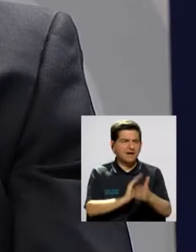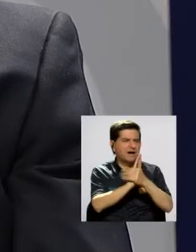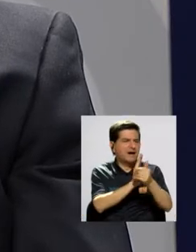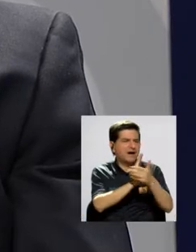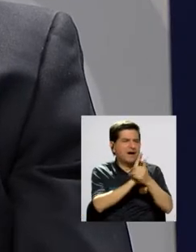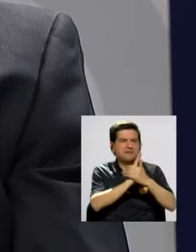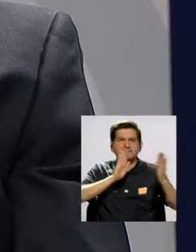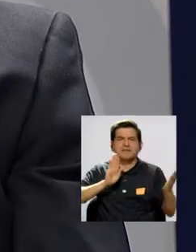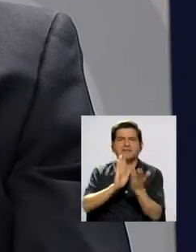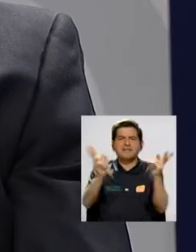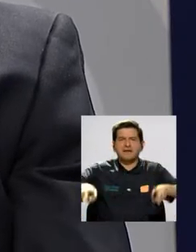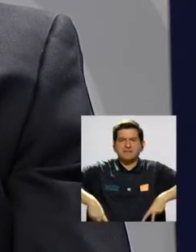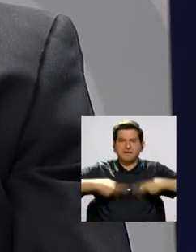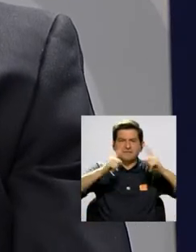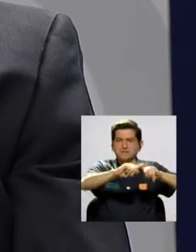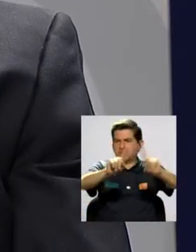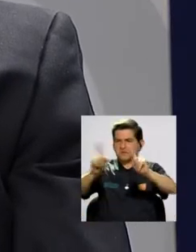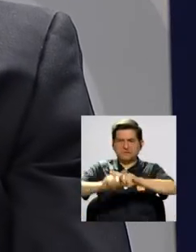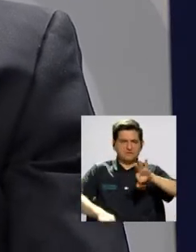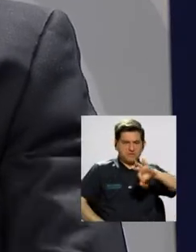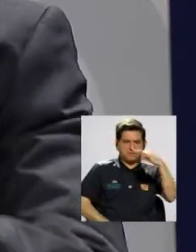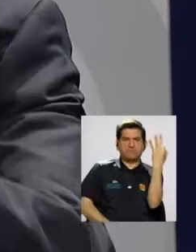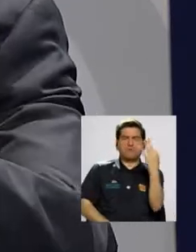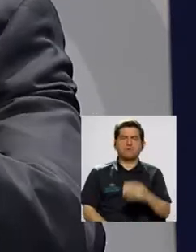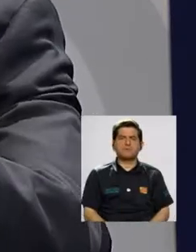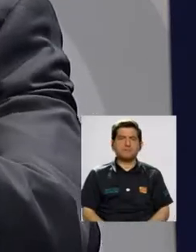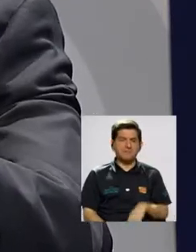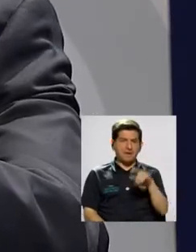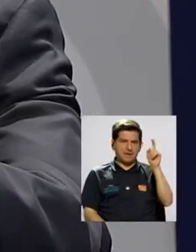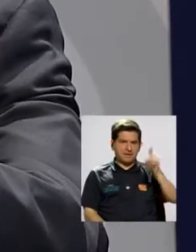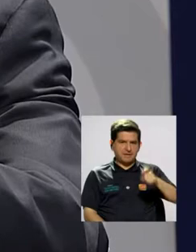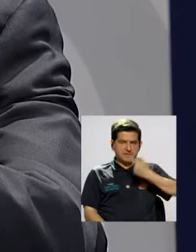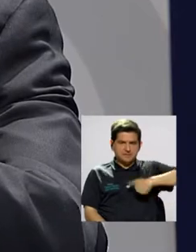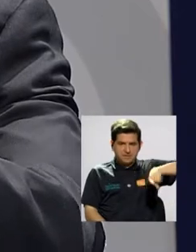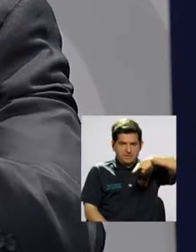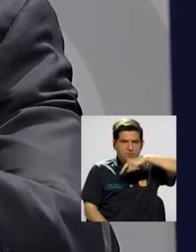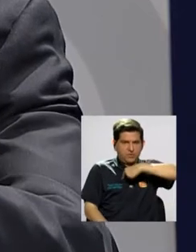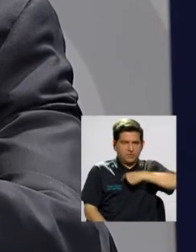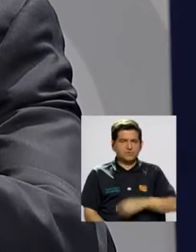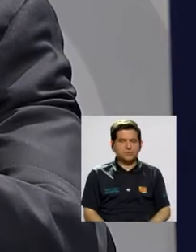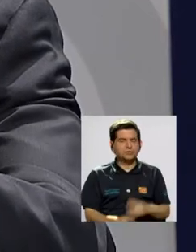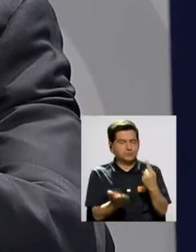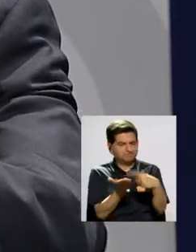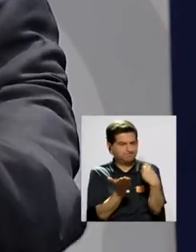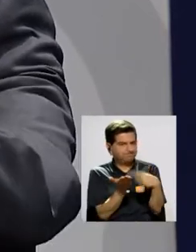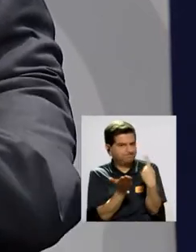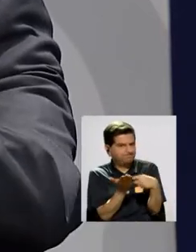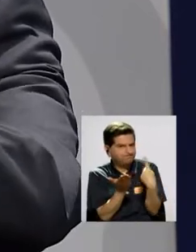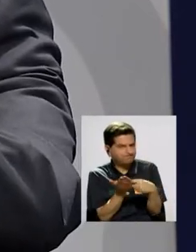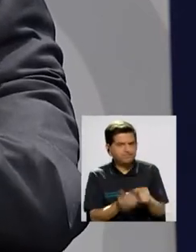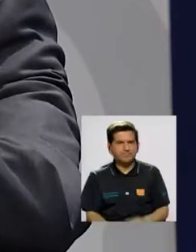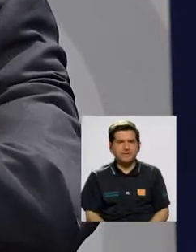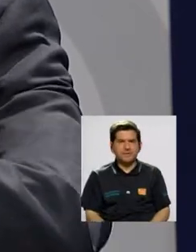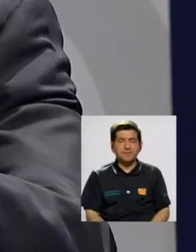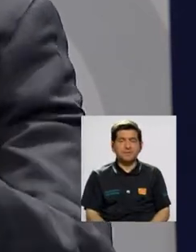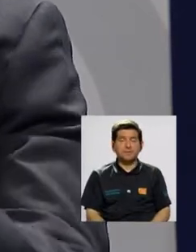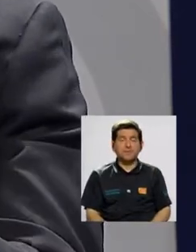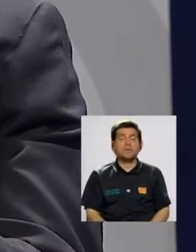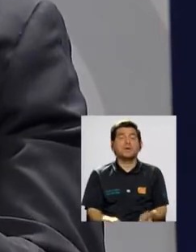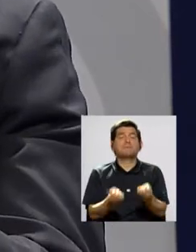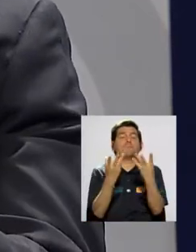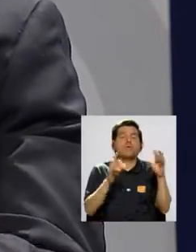capacidad de afrontar la vida de múltiples maneras. Eso tenemos que ponerlo nosotros efectivamente en el tapete, porque demonios se construyeron y